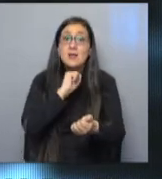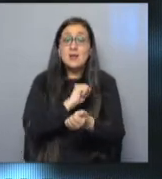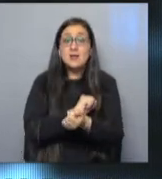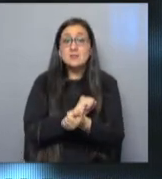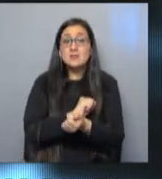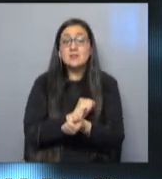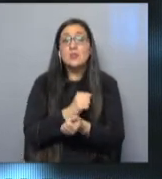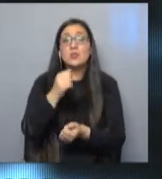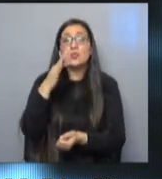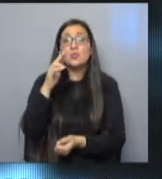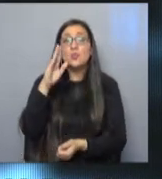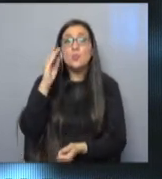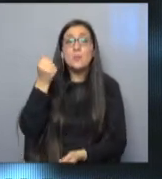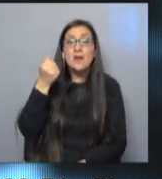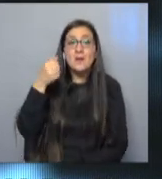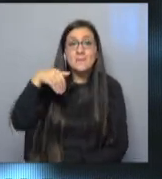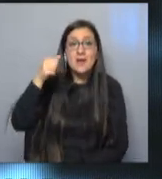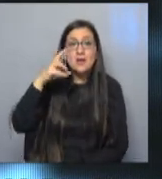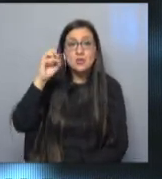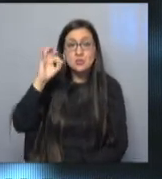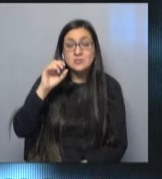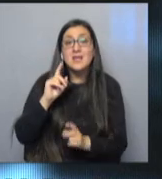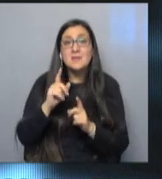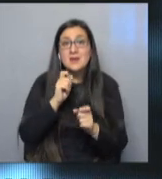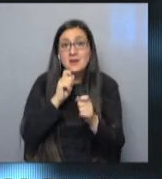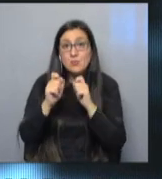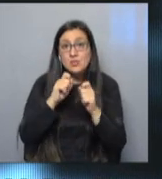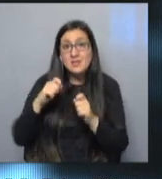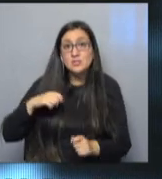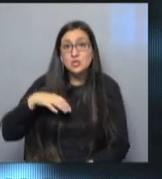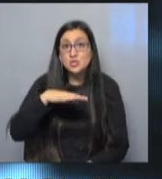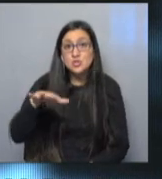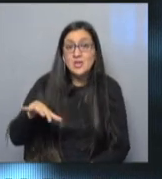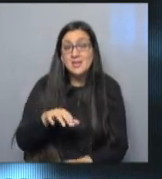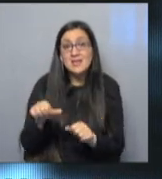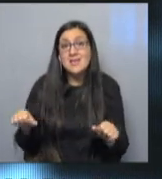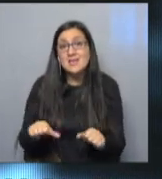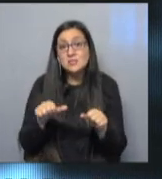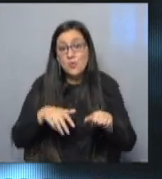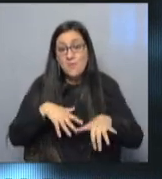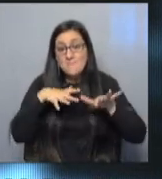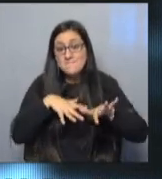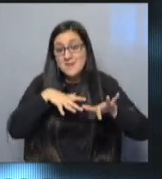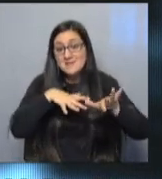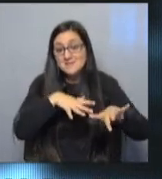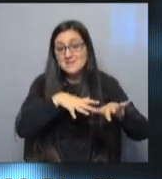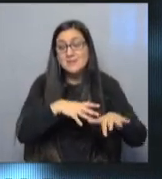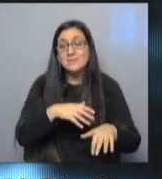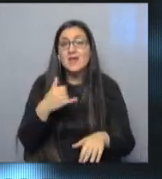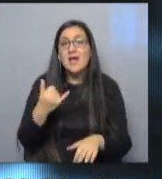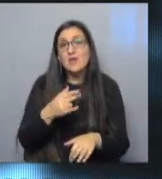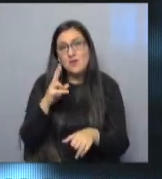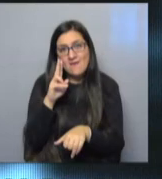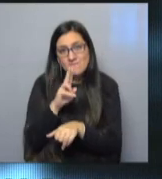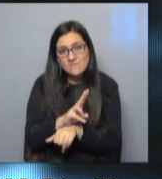las los reportajes sociales que había hecho en marcha entonces hay unas visitas hay unas